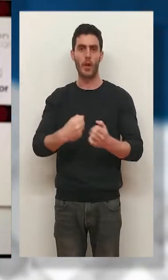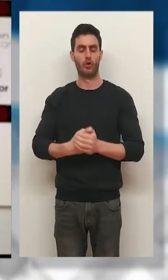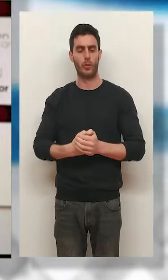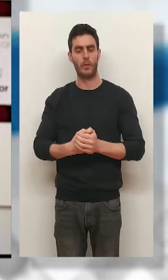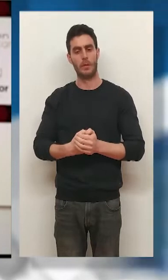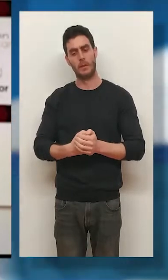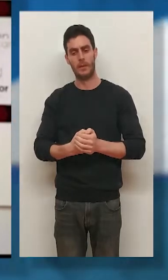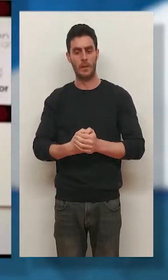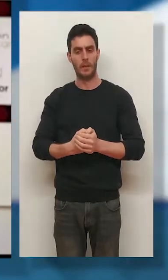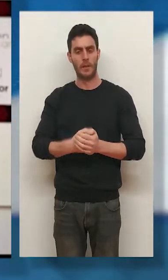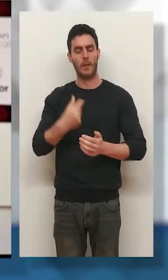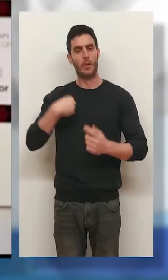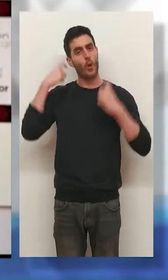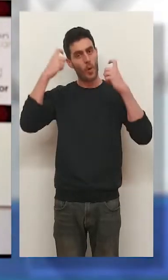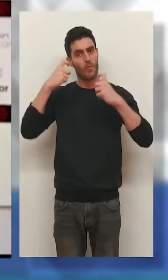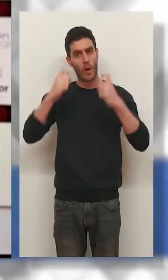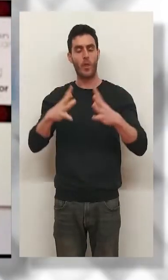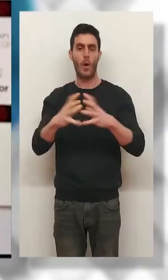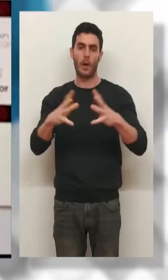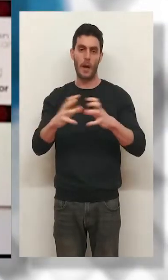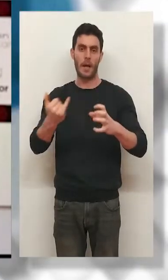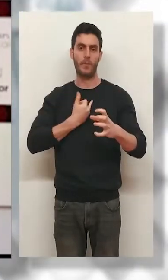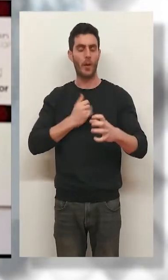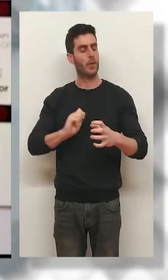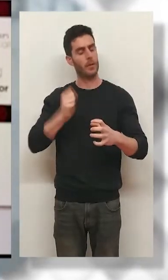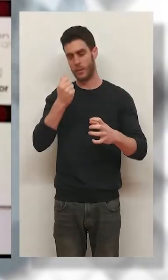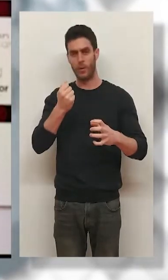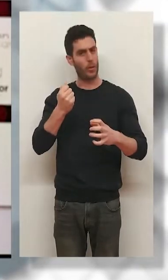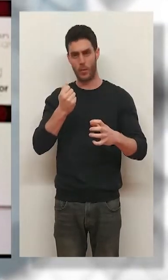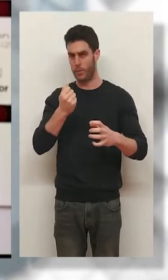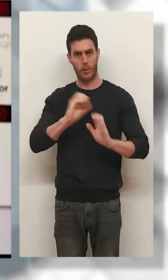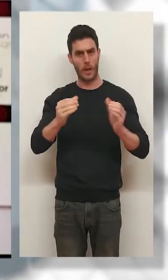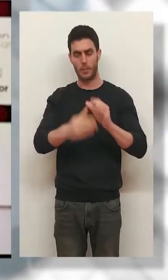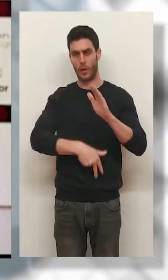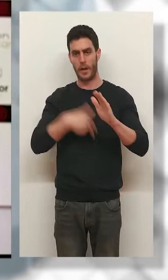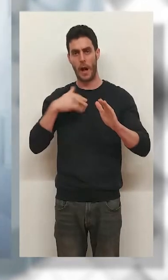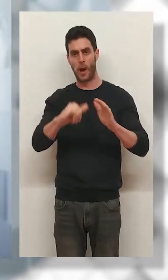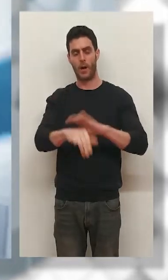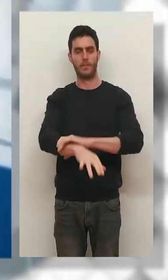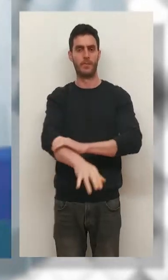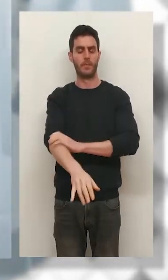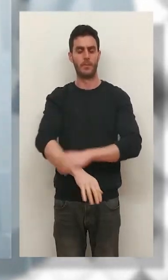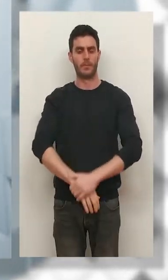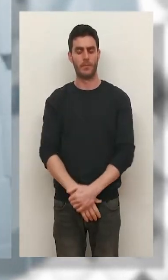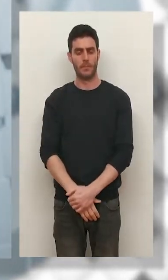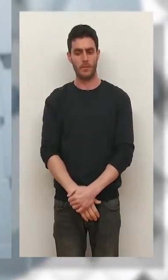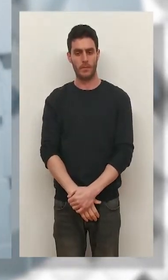partido. Y me quedo con el esfuerzo, con las ganas de triunfar que tienen estos futbolistas.